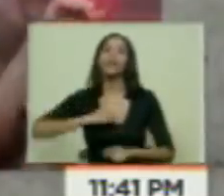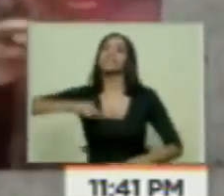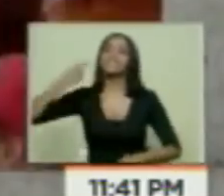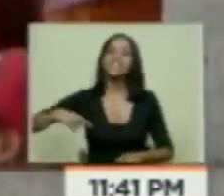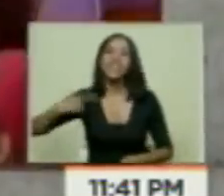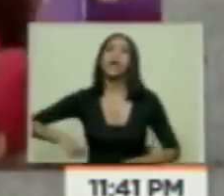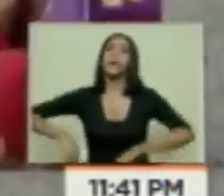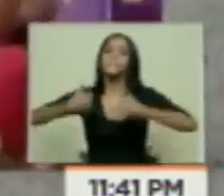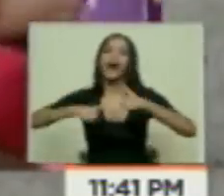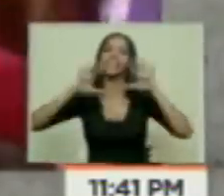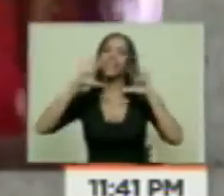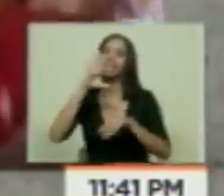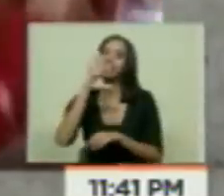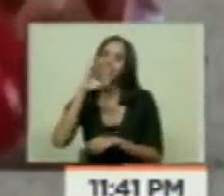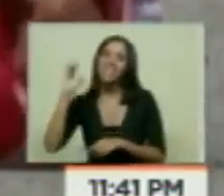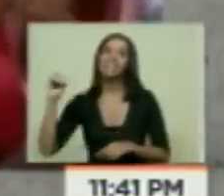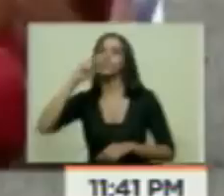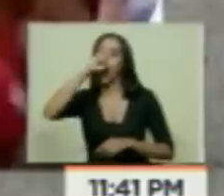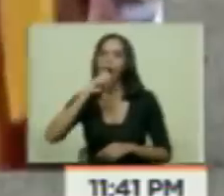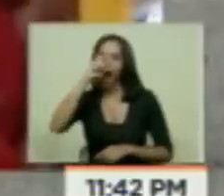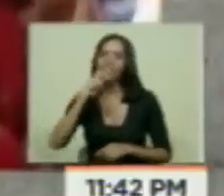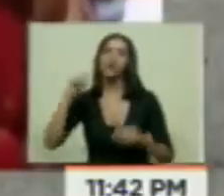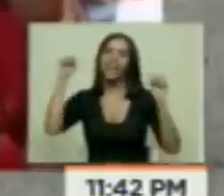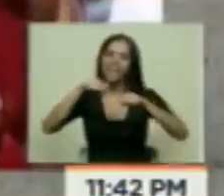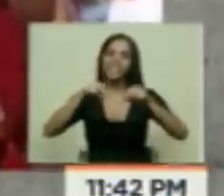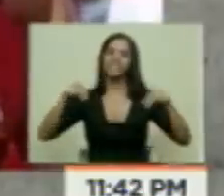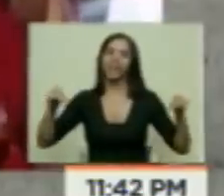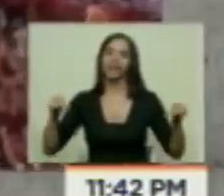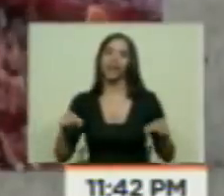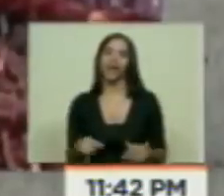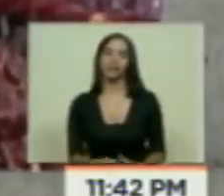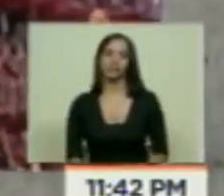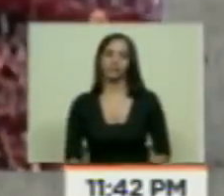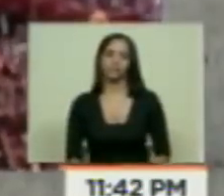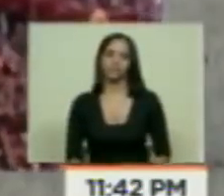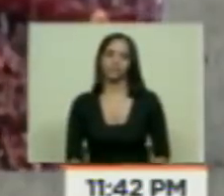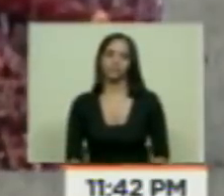más de 500 años en esta tierra.